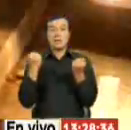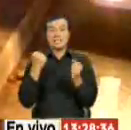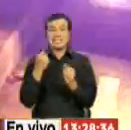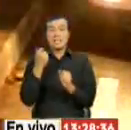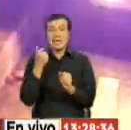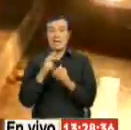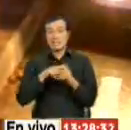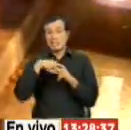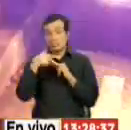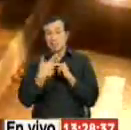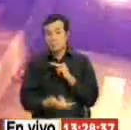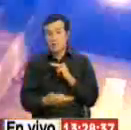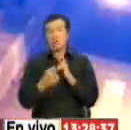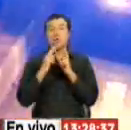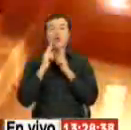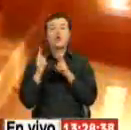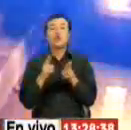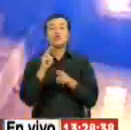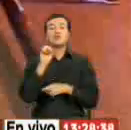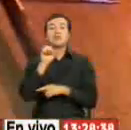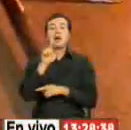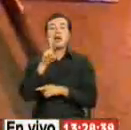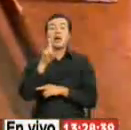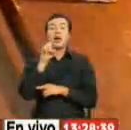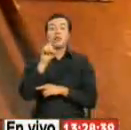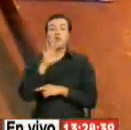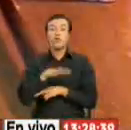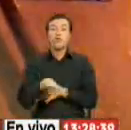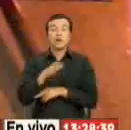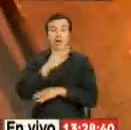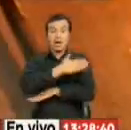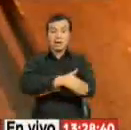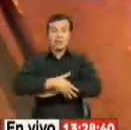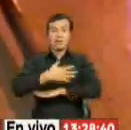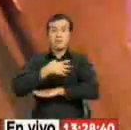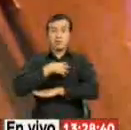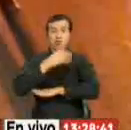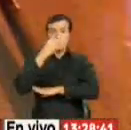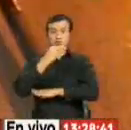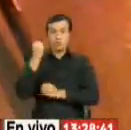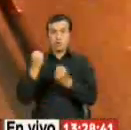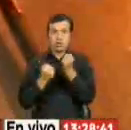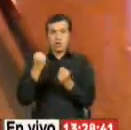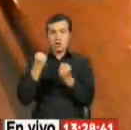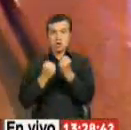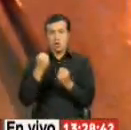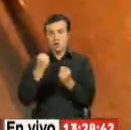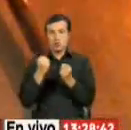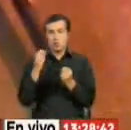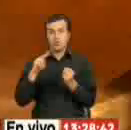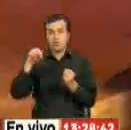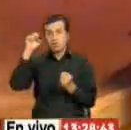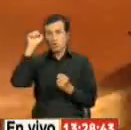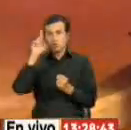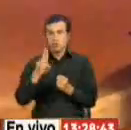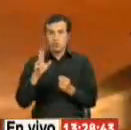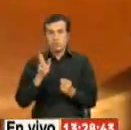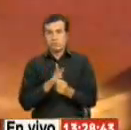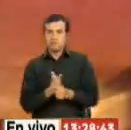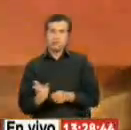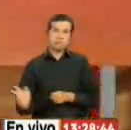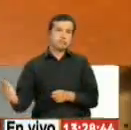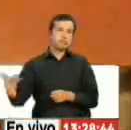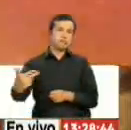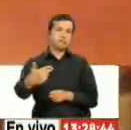de caer al estero salado sucedió en la avenida barcelona cuando un carro circulaba en sentido norte-sur y giró en un